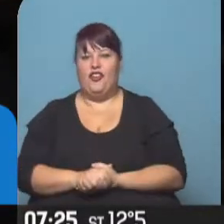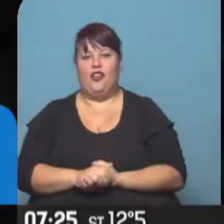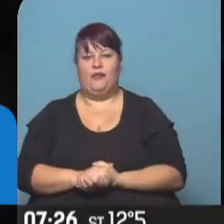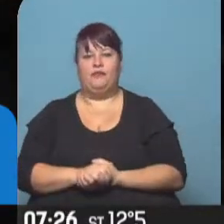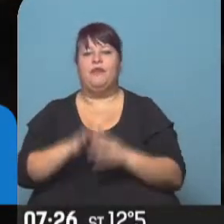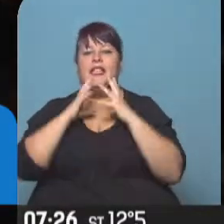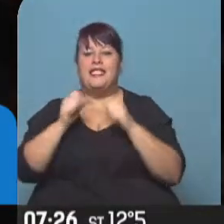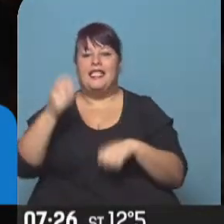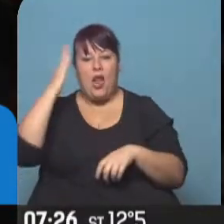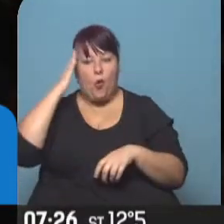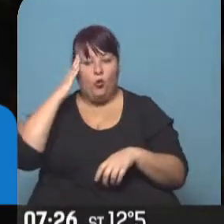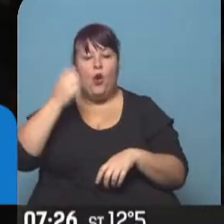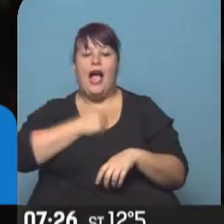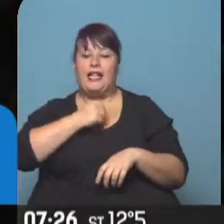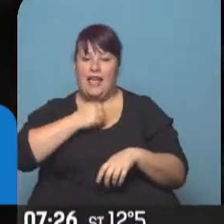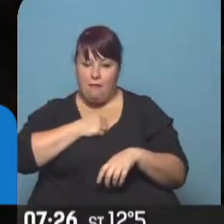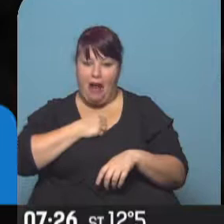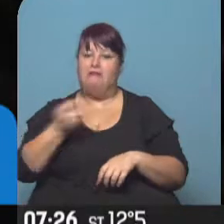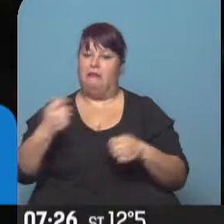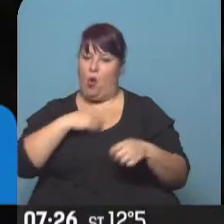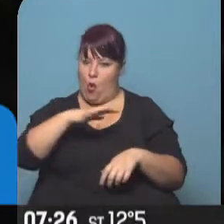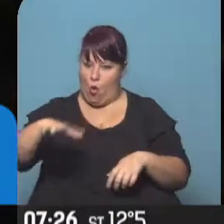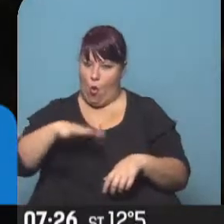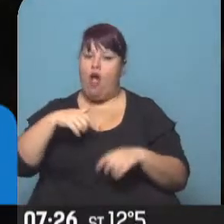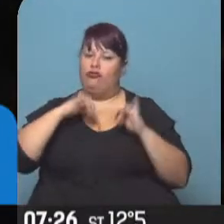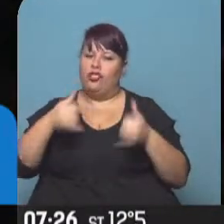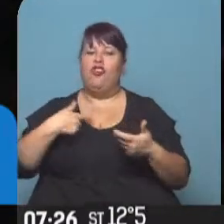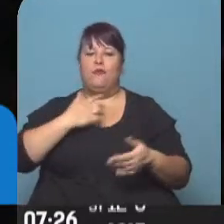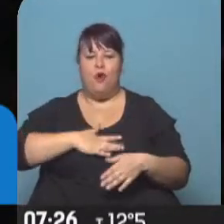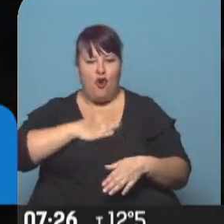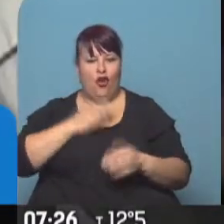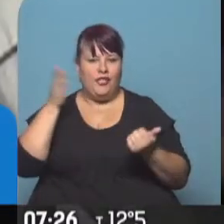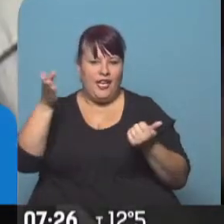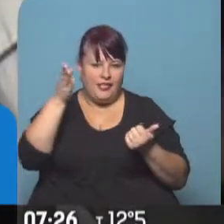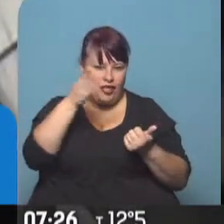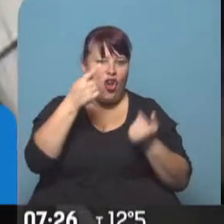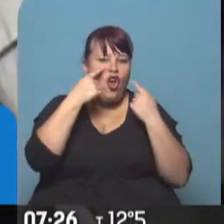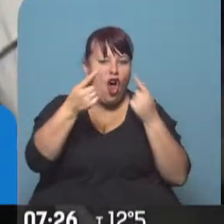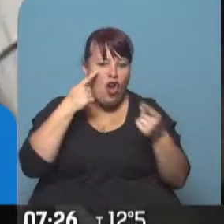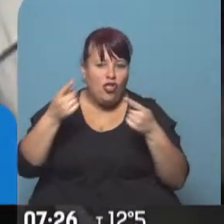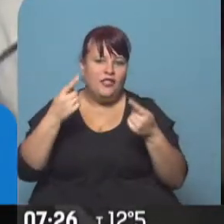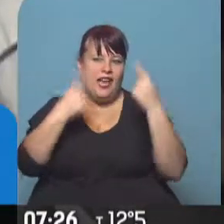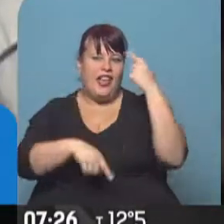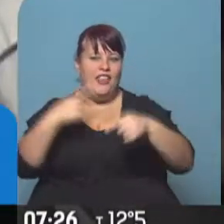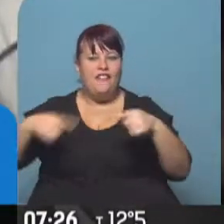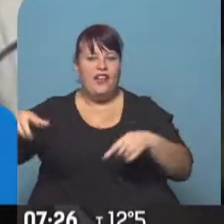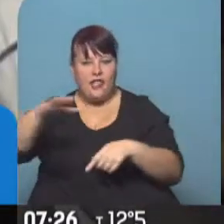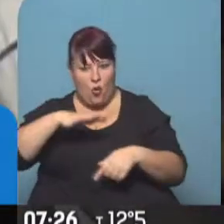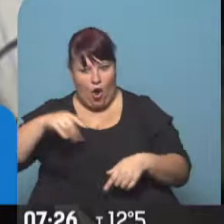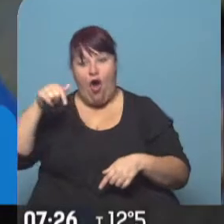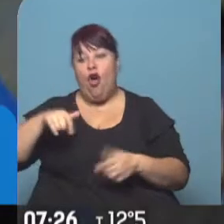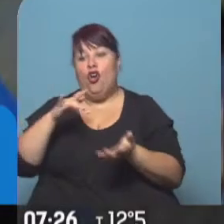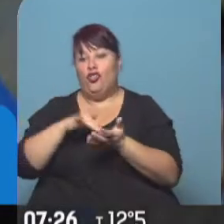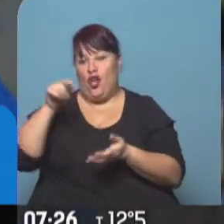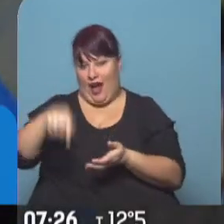La Secretaría de Cultura de Catamarca nos dio el lugar y estamos muy contentas de poder recorrer y conocer diferentes lugares. Hoy nos toca